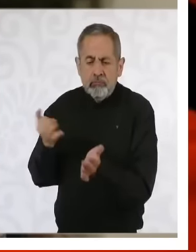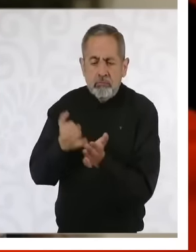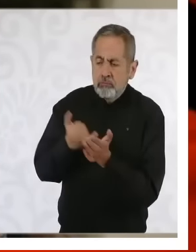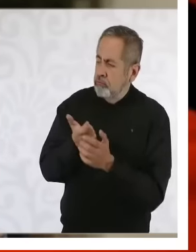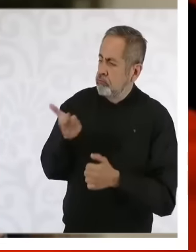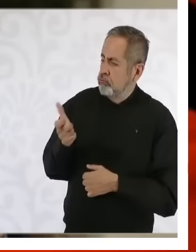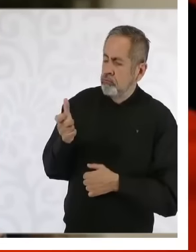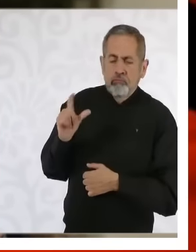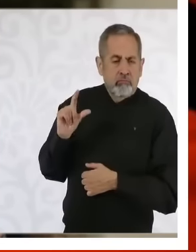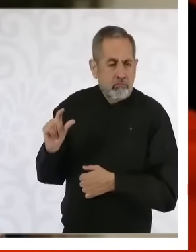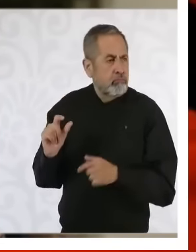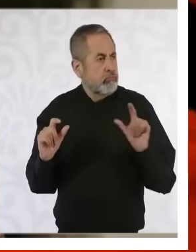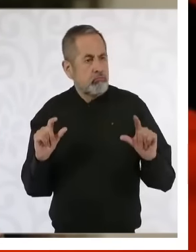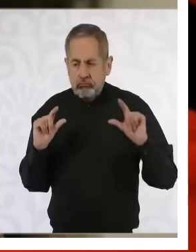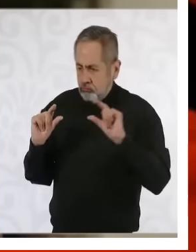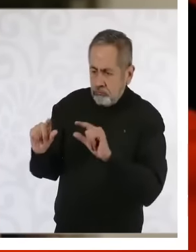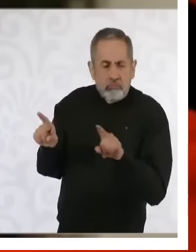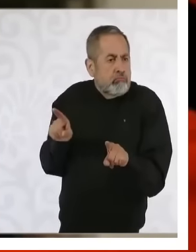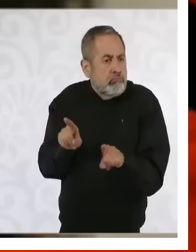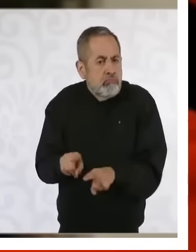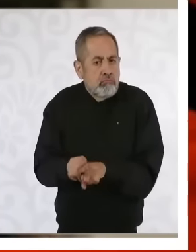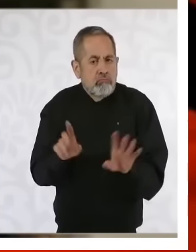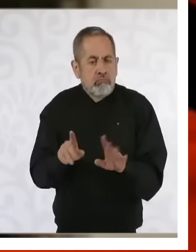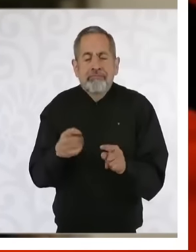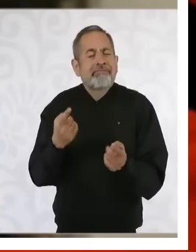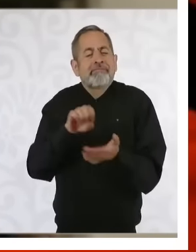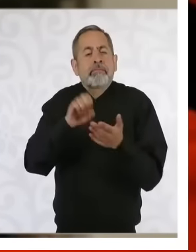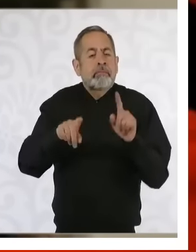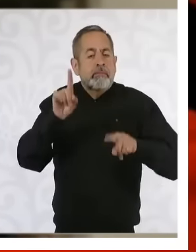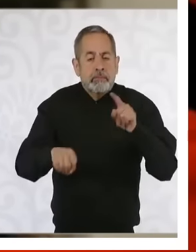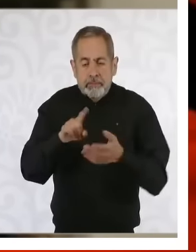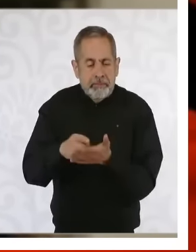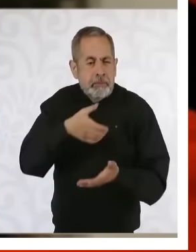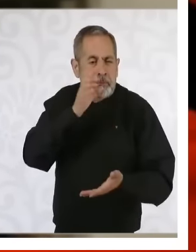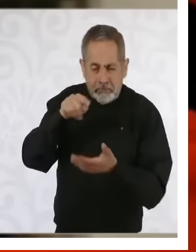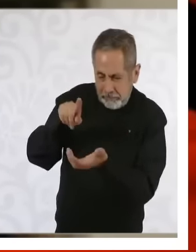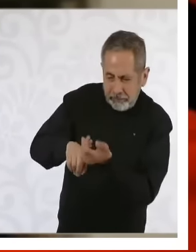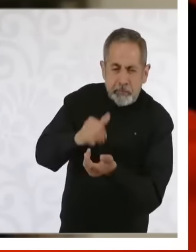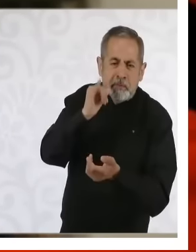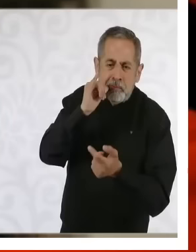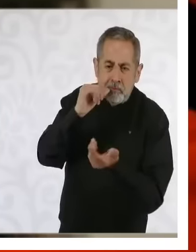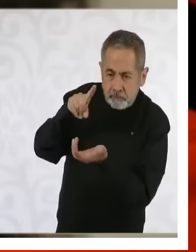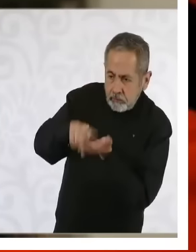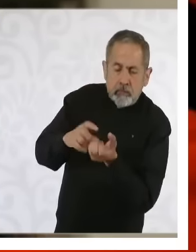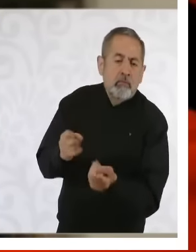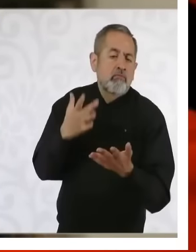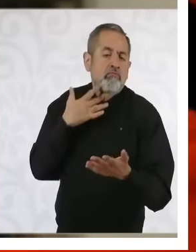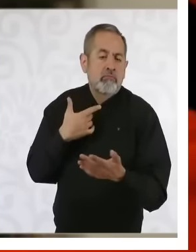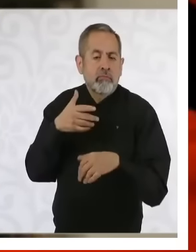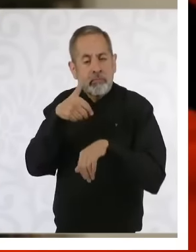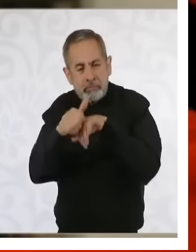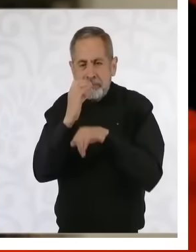ya en poder pagar de acuerdo al grado de alcohol que se utiliza en estas bebidas y no el costo, como viene